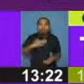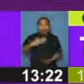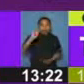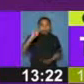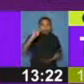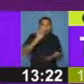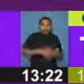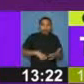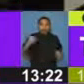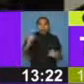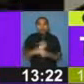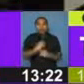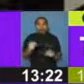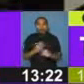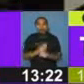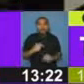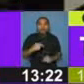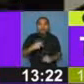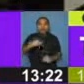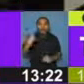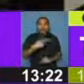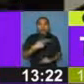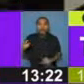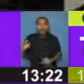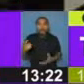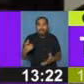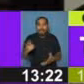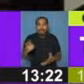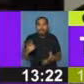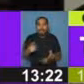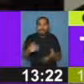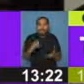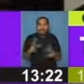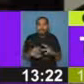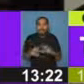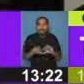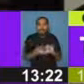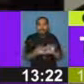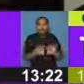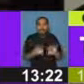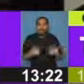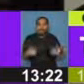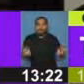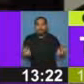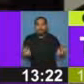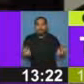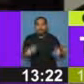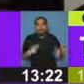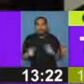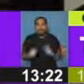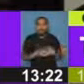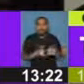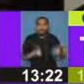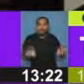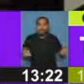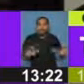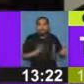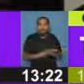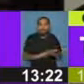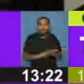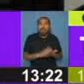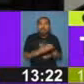óptica porque hay escuelas donde llegamos con las computadoras pero no tenemos conectividad entonces todo el esquema